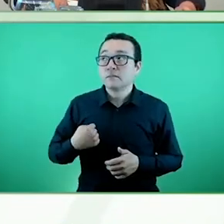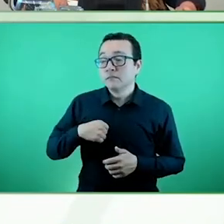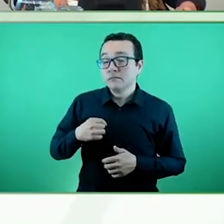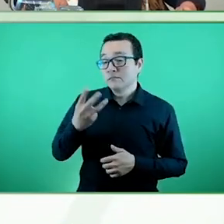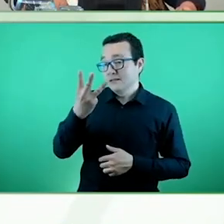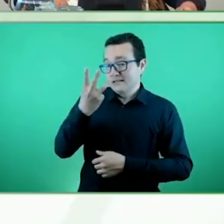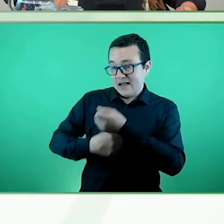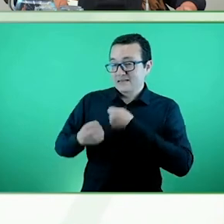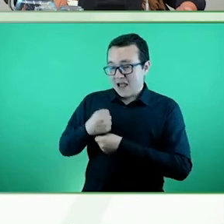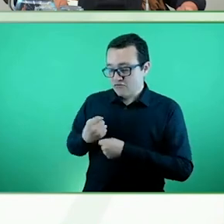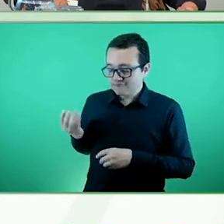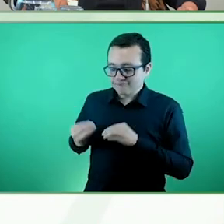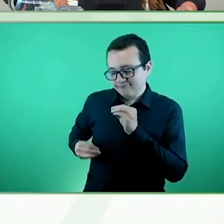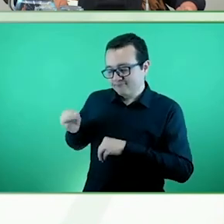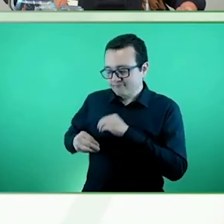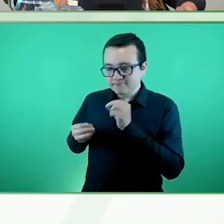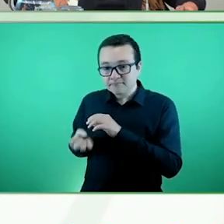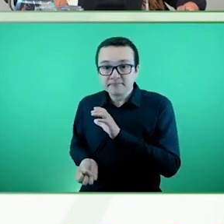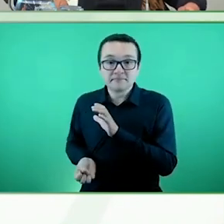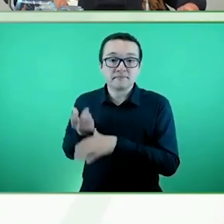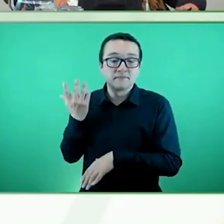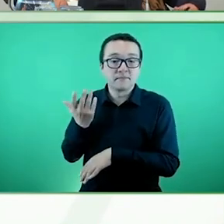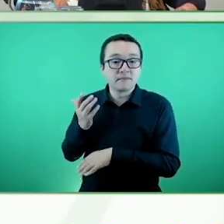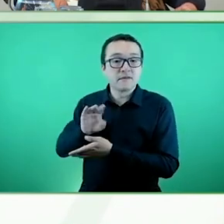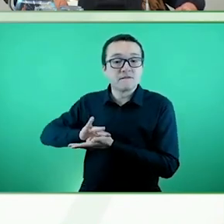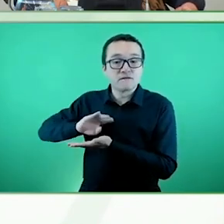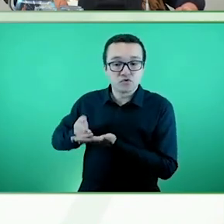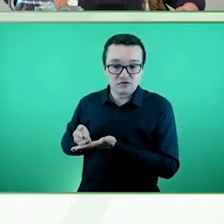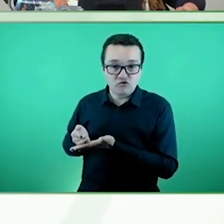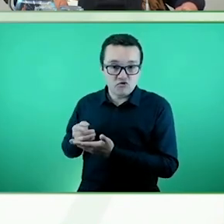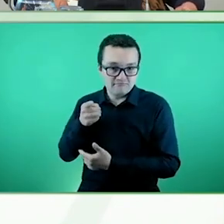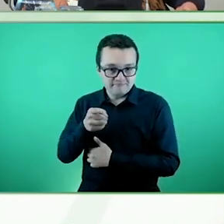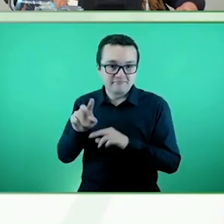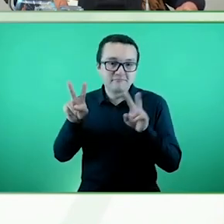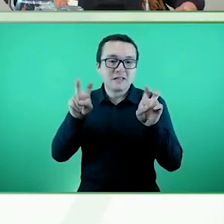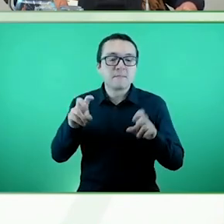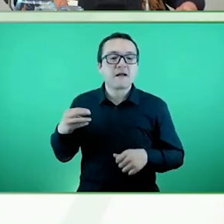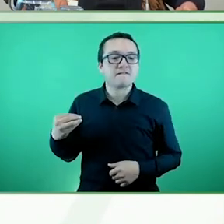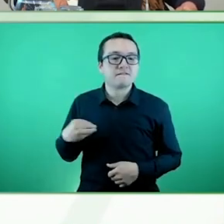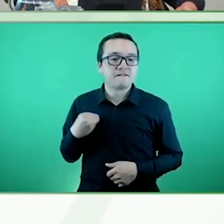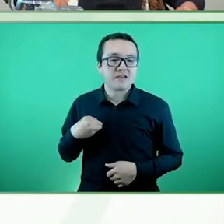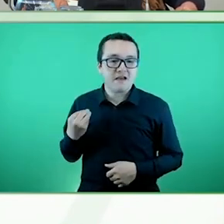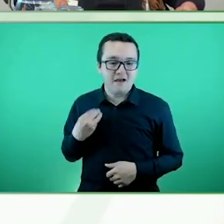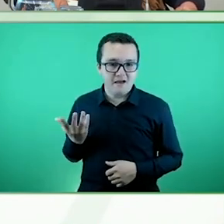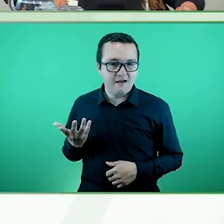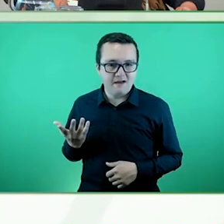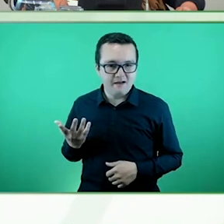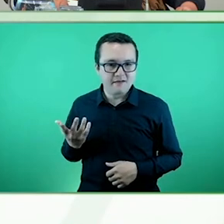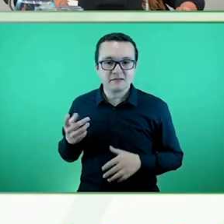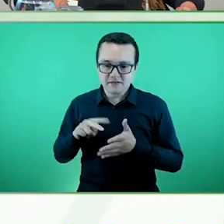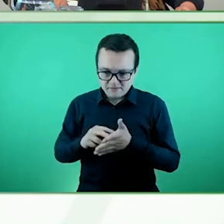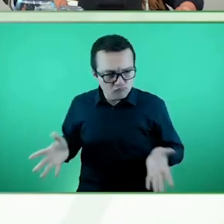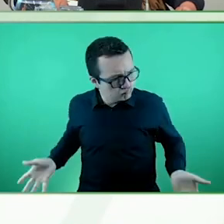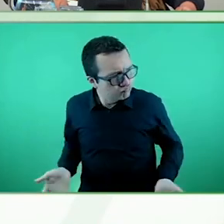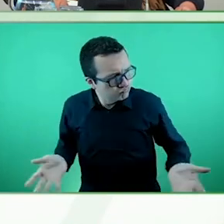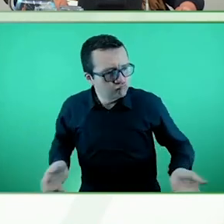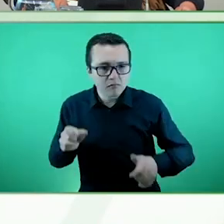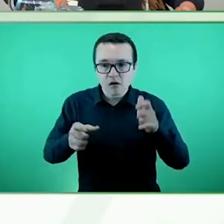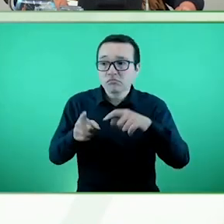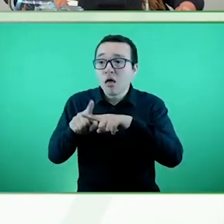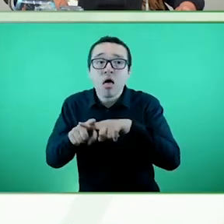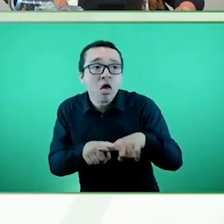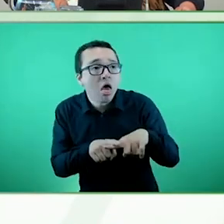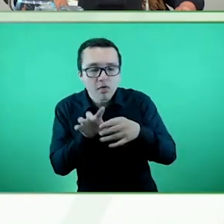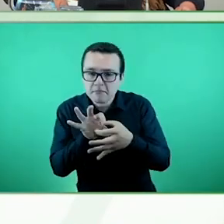nuestra fundación. Uno de ellos se llama Vida, que es promoción de la vida independiente y desarrollo de la autonomía, que es un programa que lo estamos